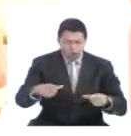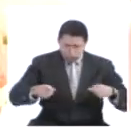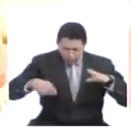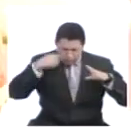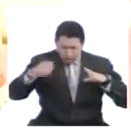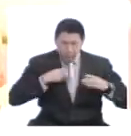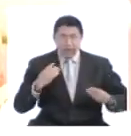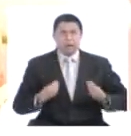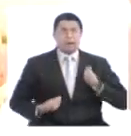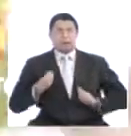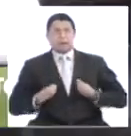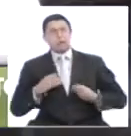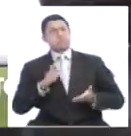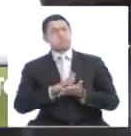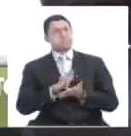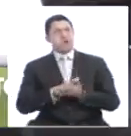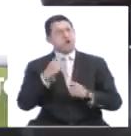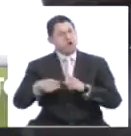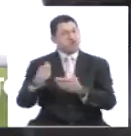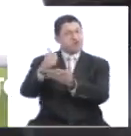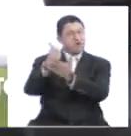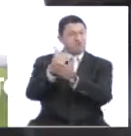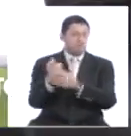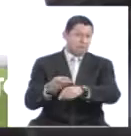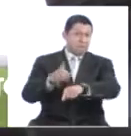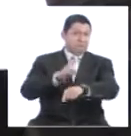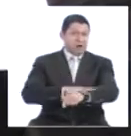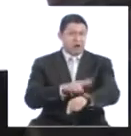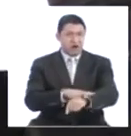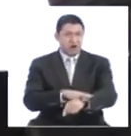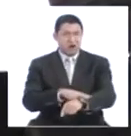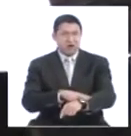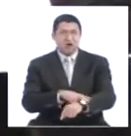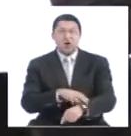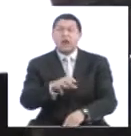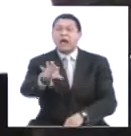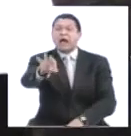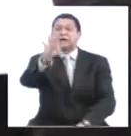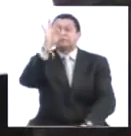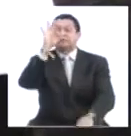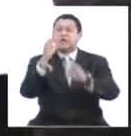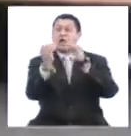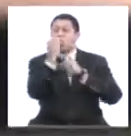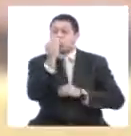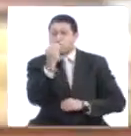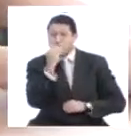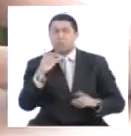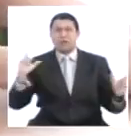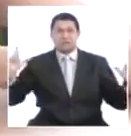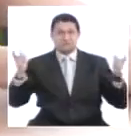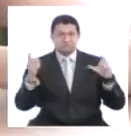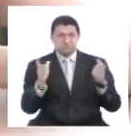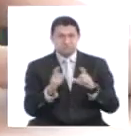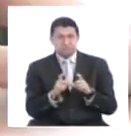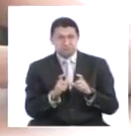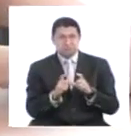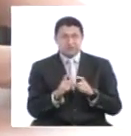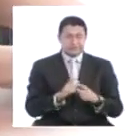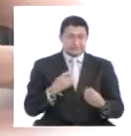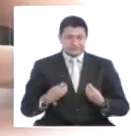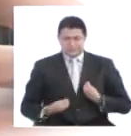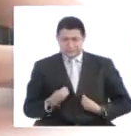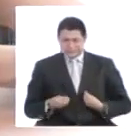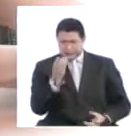la ansiedad y otros que contribuyen a ella por lo que la elección de los alimentos adecuados puede reducir drásticamente la